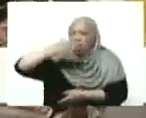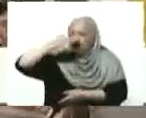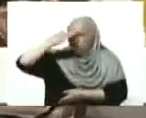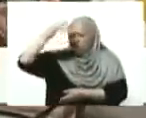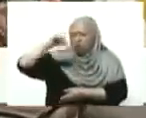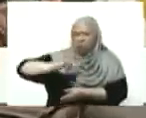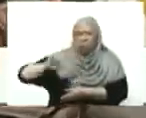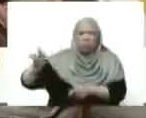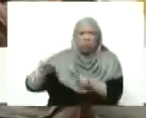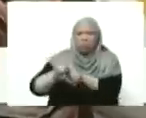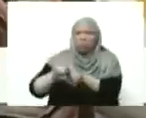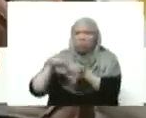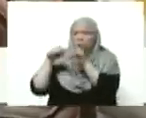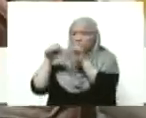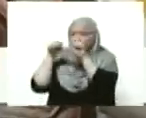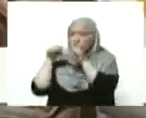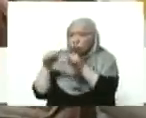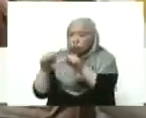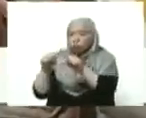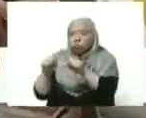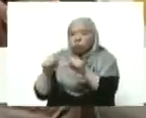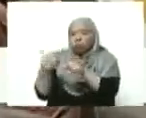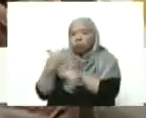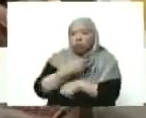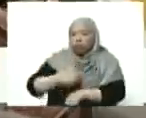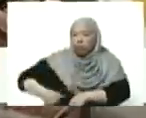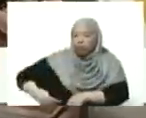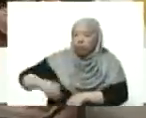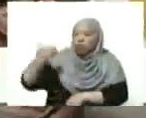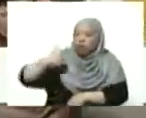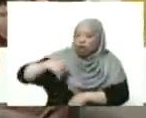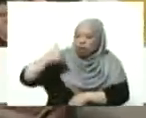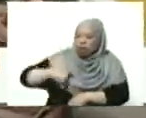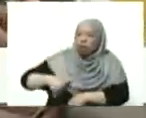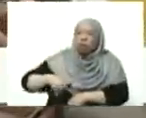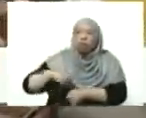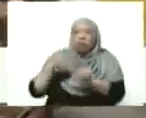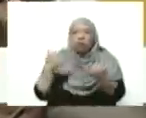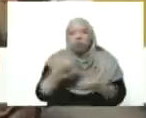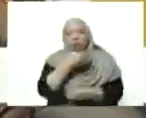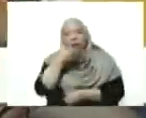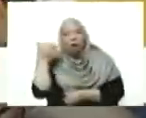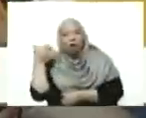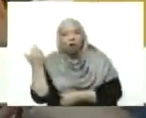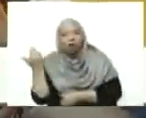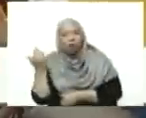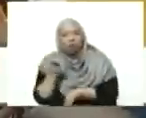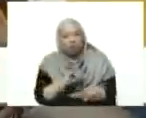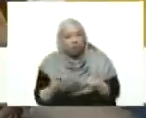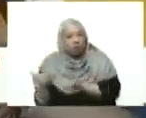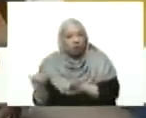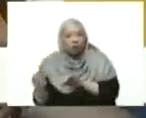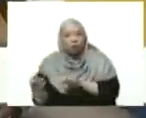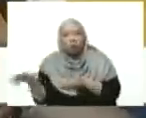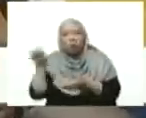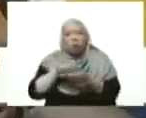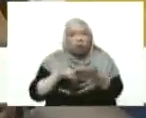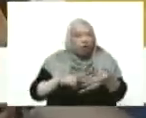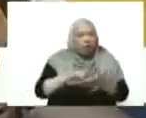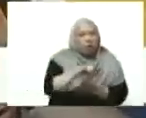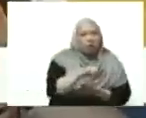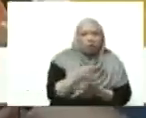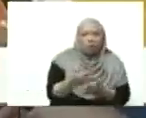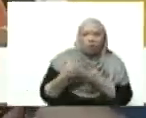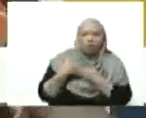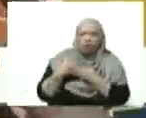todavía nos mantiene allá. El llamado es al presidente Alberto Fernández que por favor tome cartas en el asunto y nos devuelva nuestro avión y